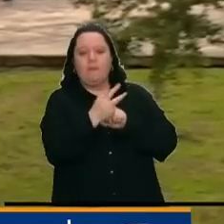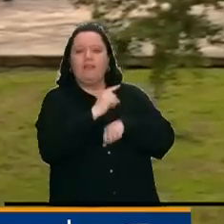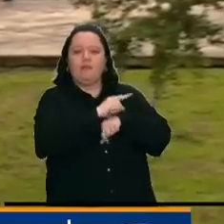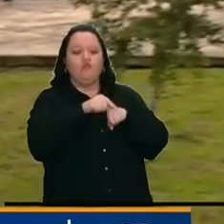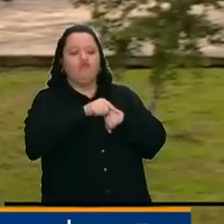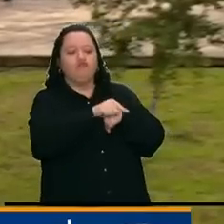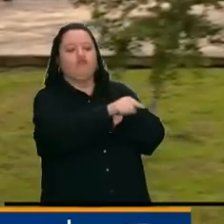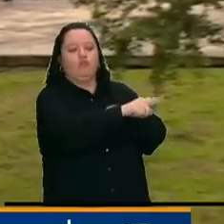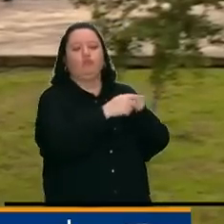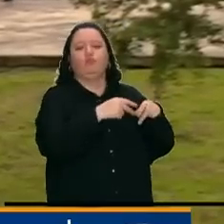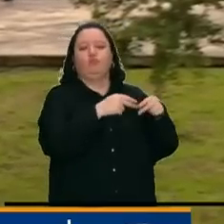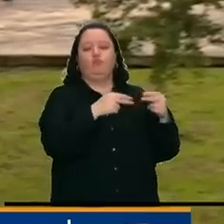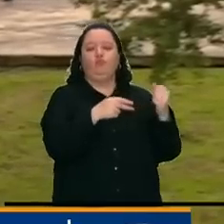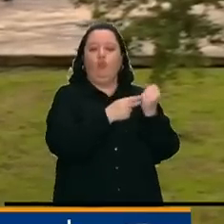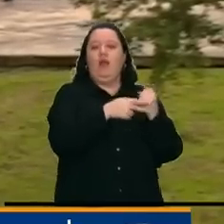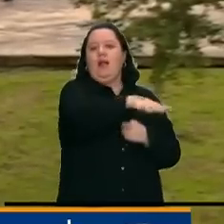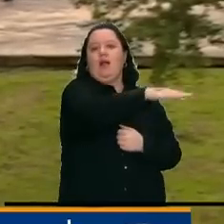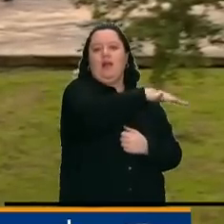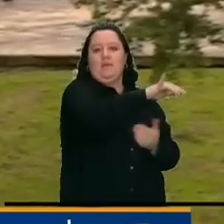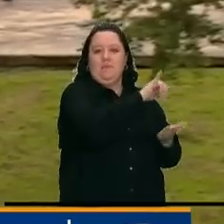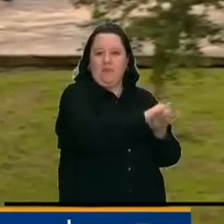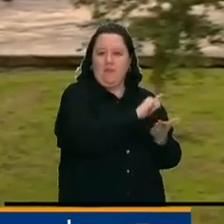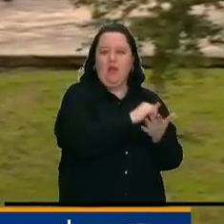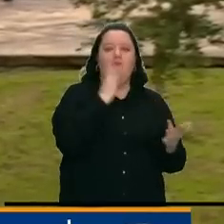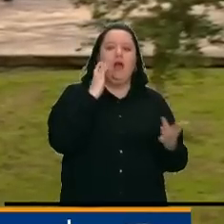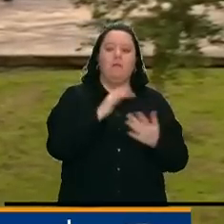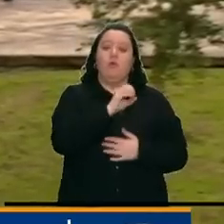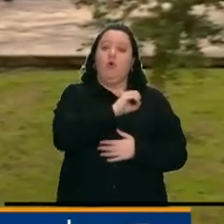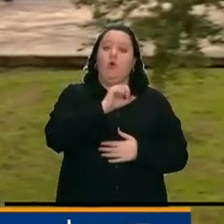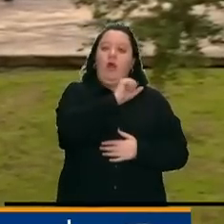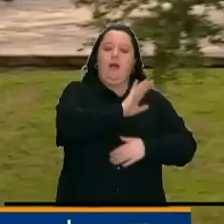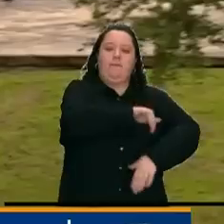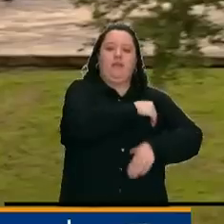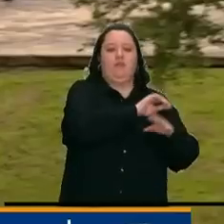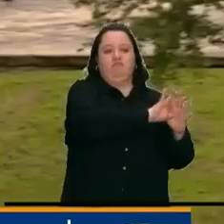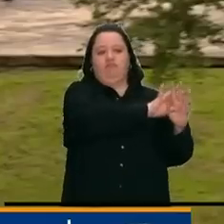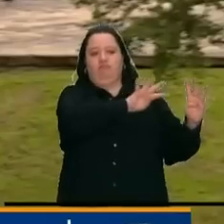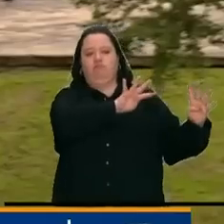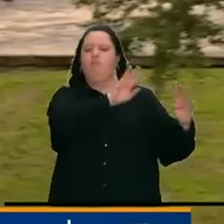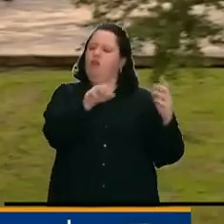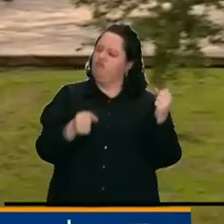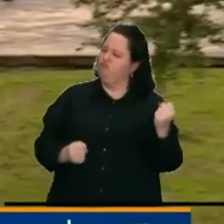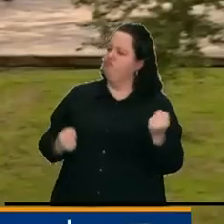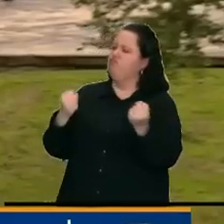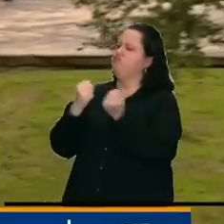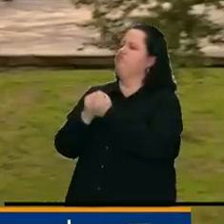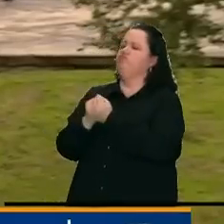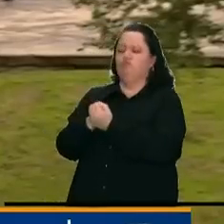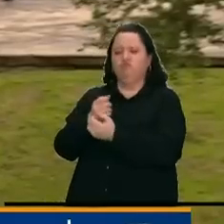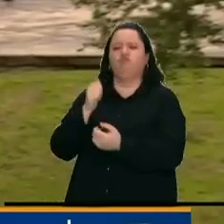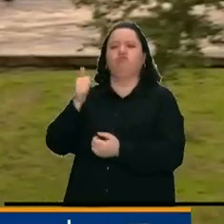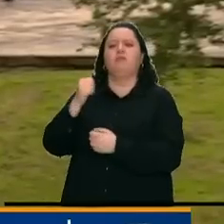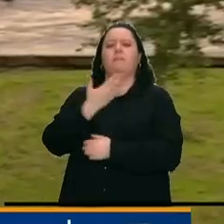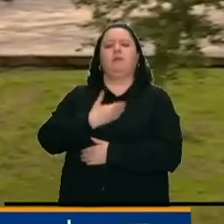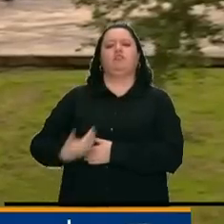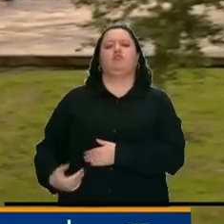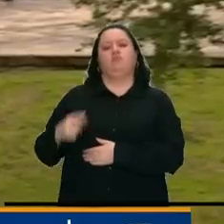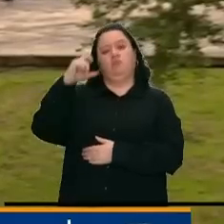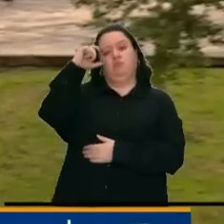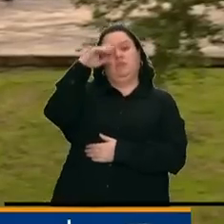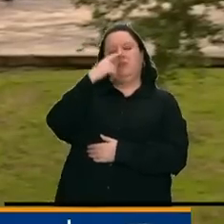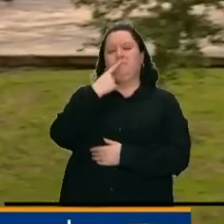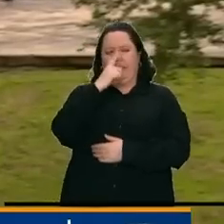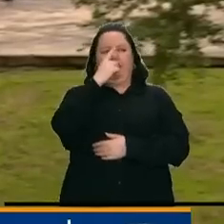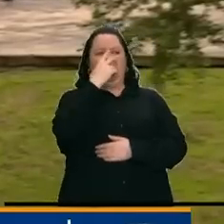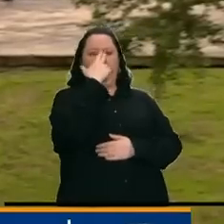se reunieron todos los ministros y ministras. El mensaje, un espaldarazo, un respaldo al presidente Gustavo Petro frente a estos